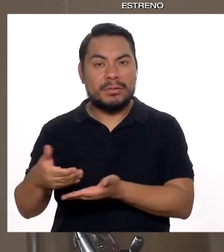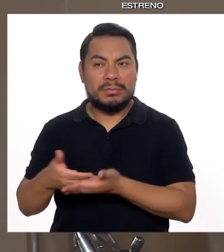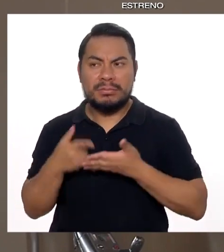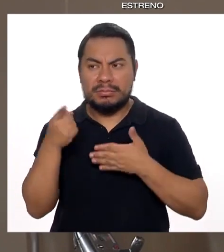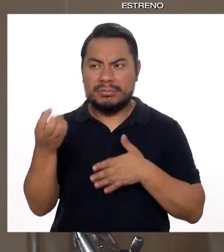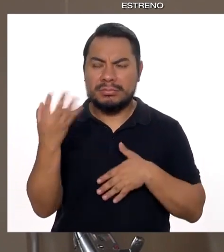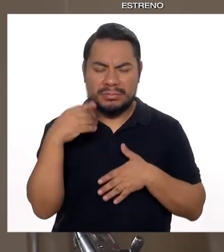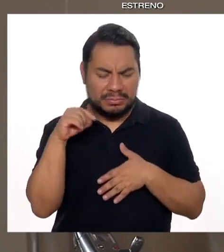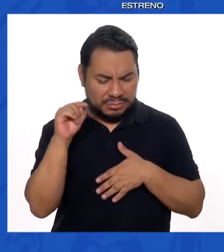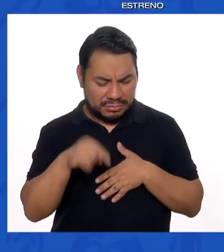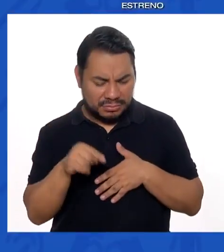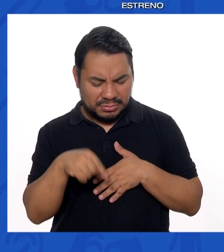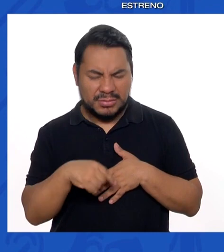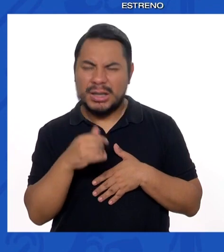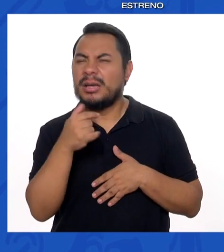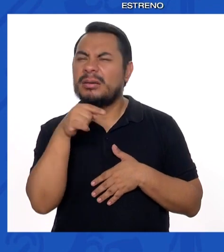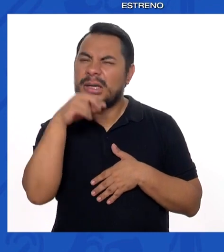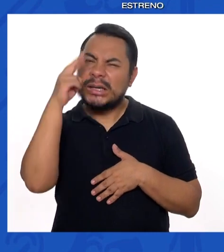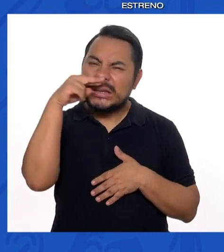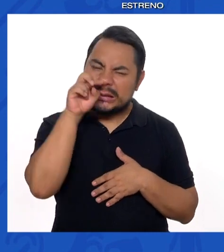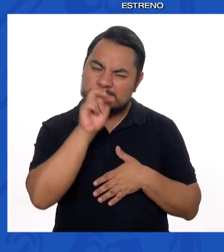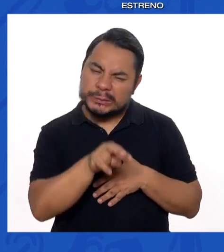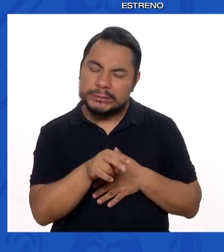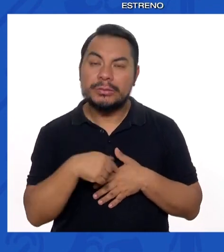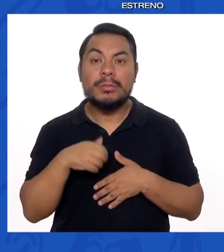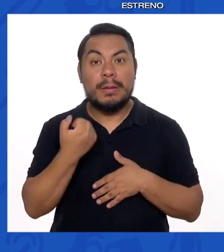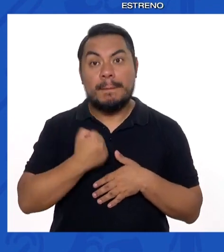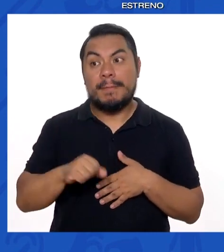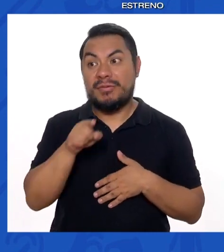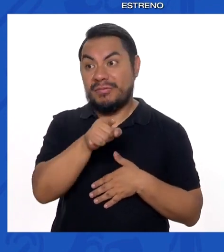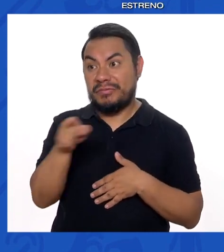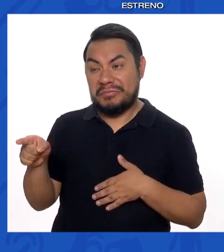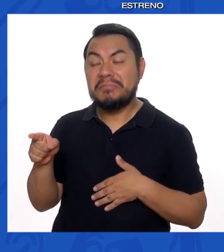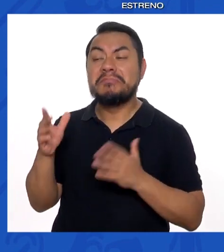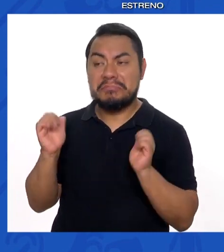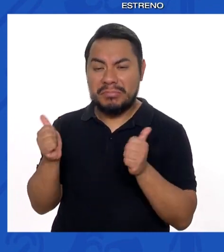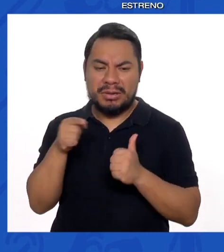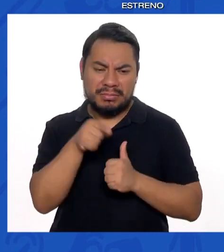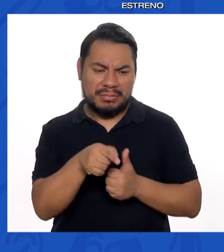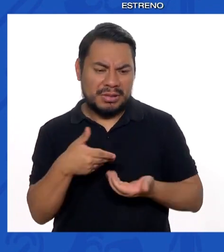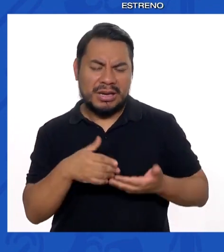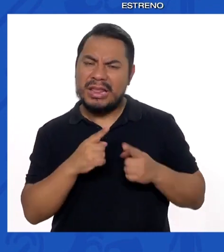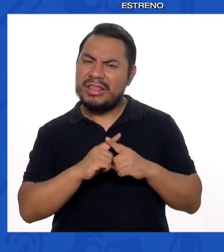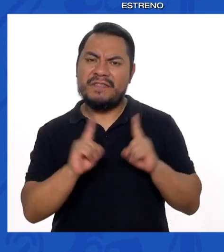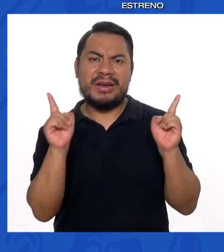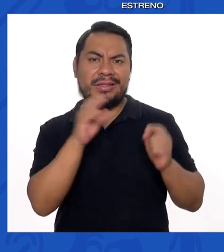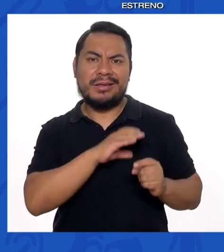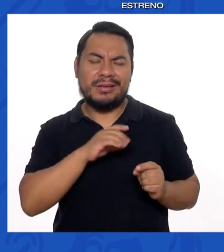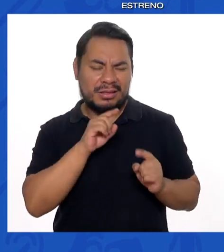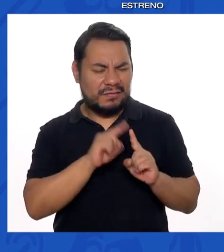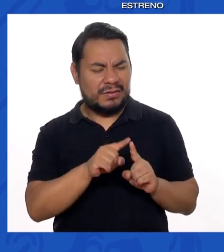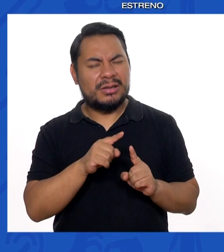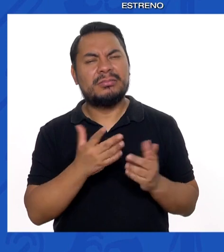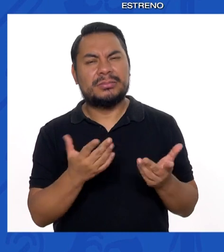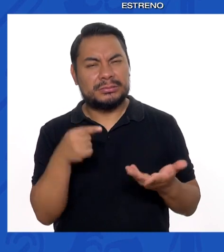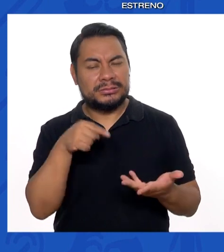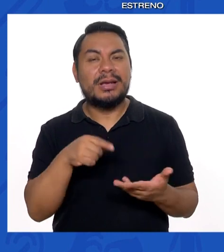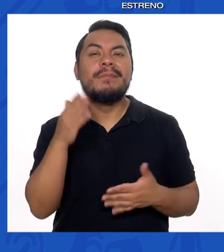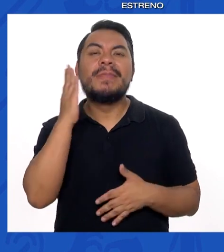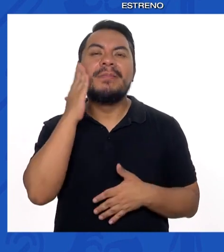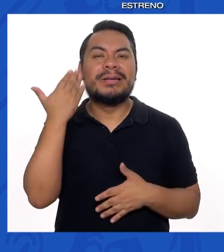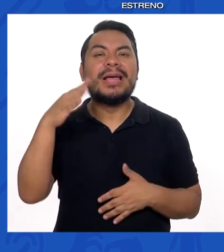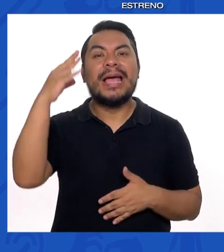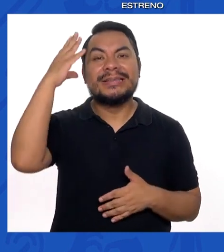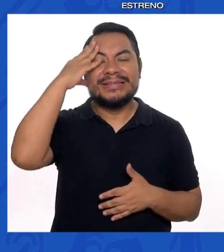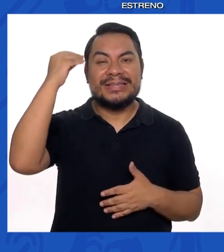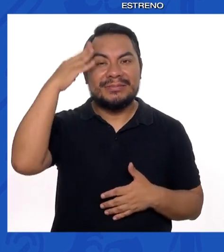dicen, hey, ya está pasando algo, yo tengo otros hijos y me doy cuenta de que él no se está comportando de la misma manera. Sobre todo cuando son mamás que